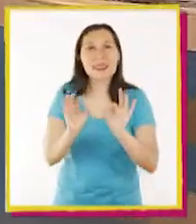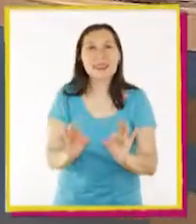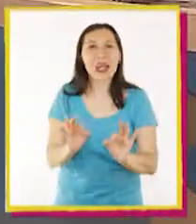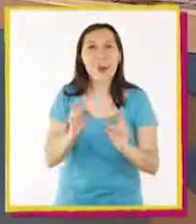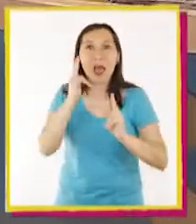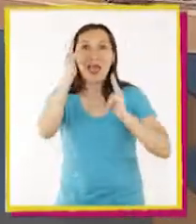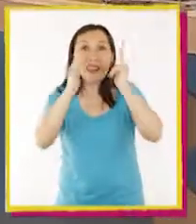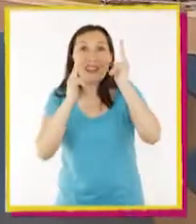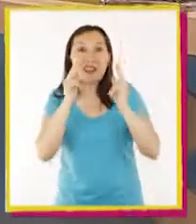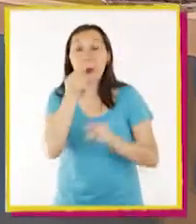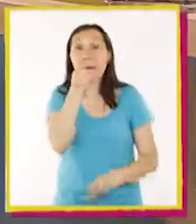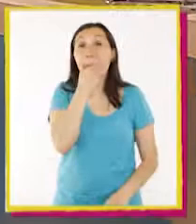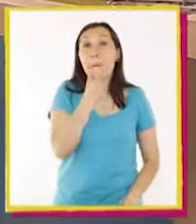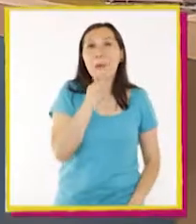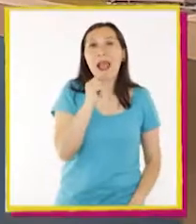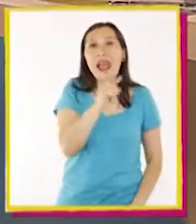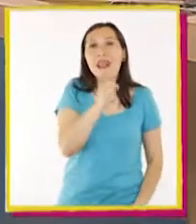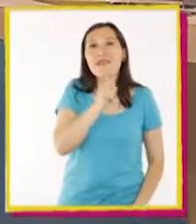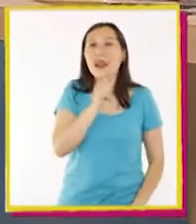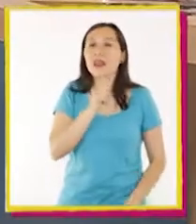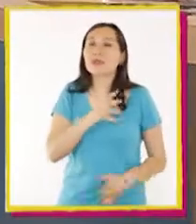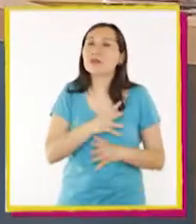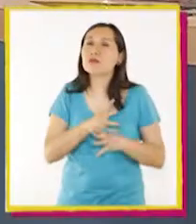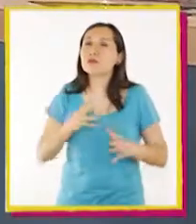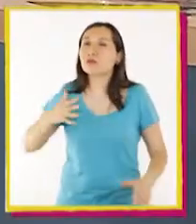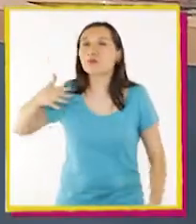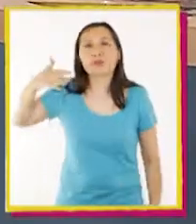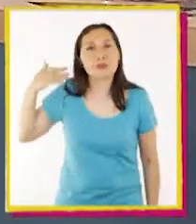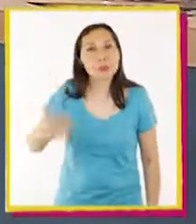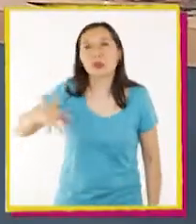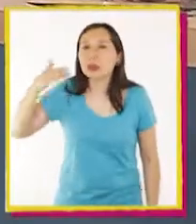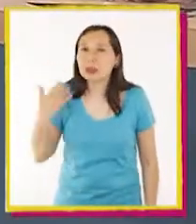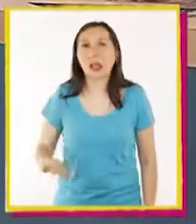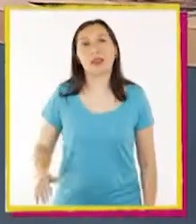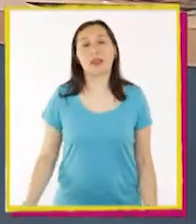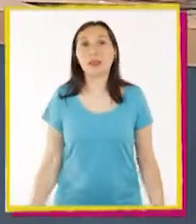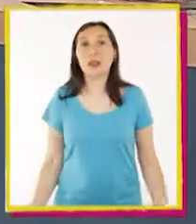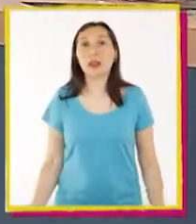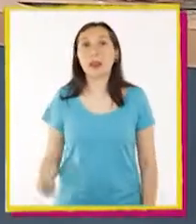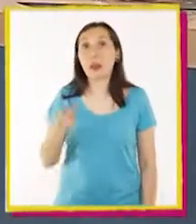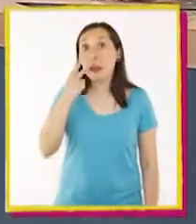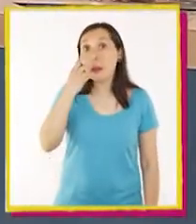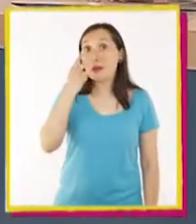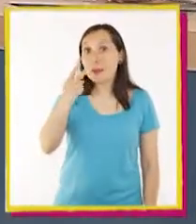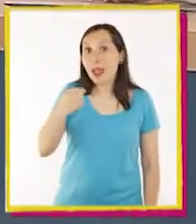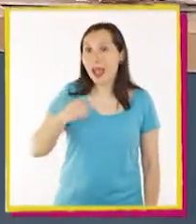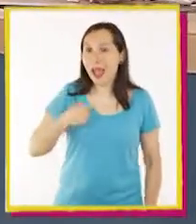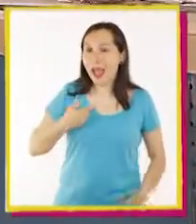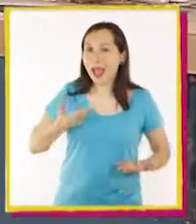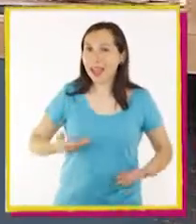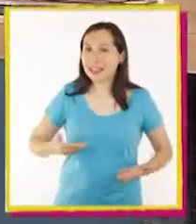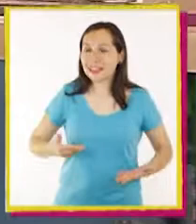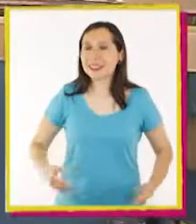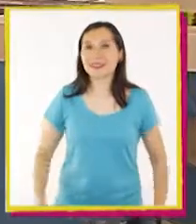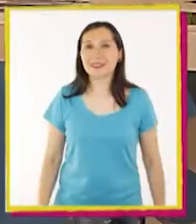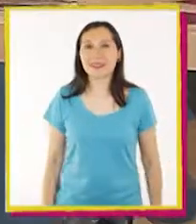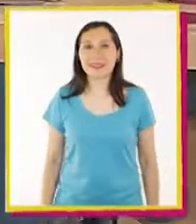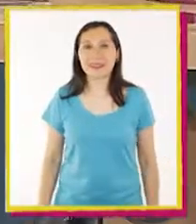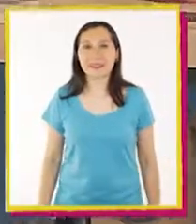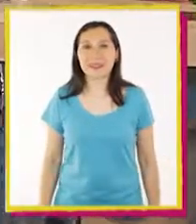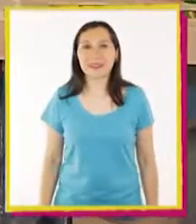Chester. Pero yo creo que a Chester le falta algo muy importante. Y miren lo que tengo aquí.